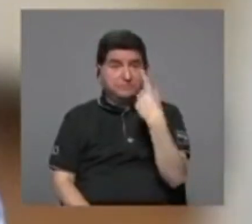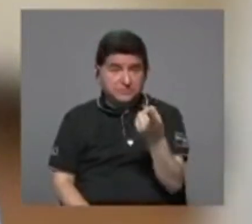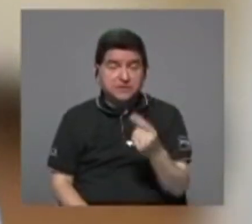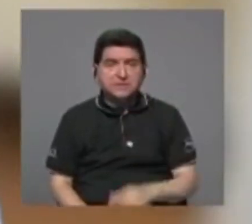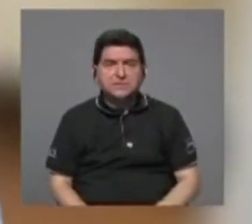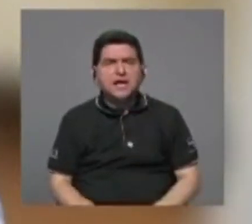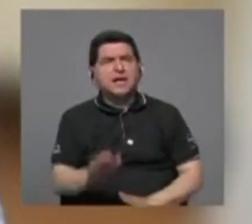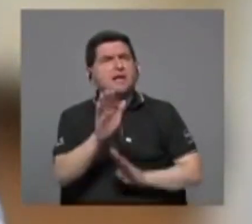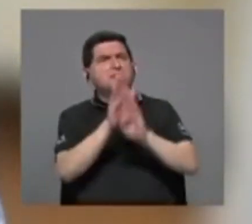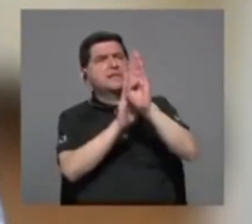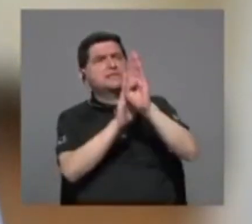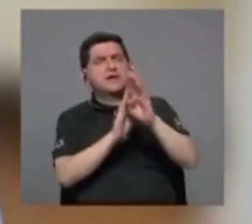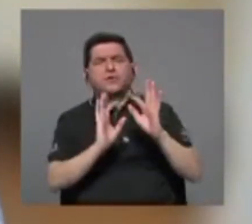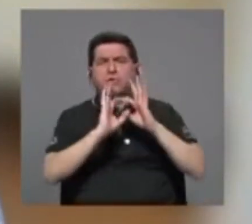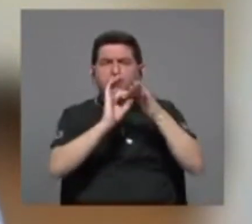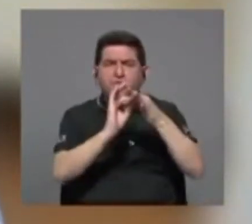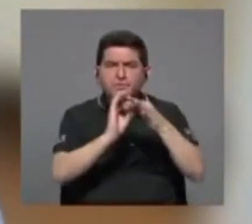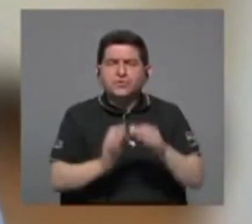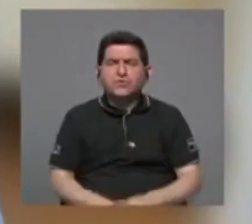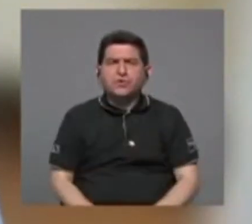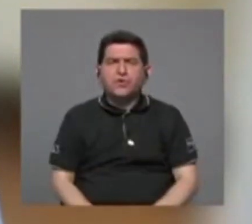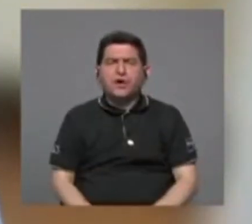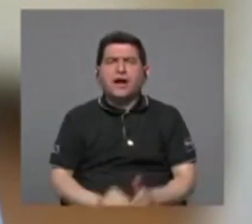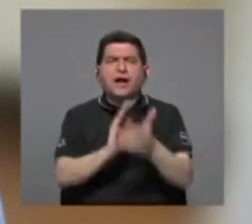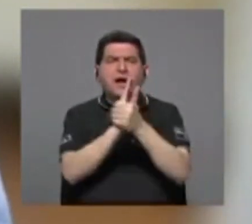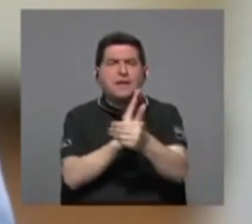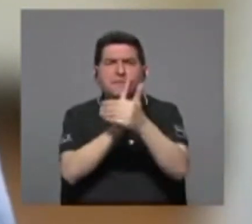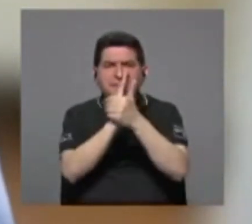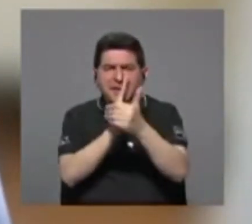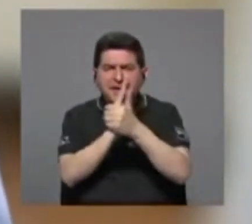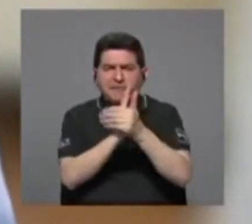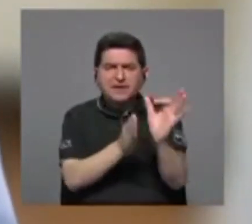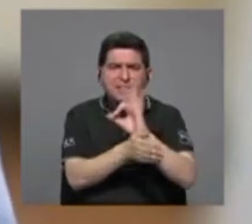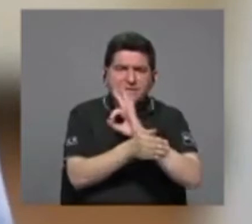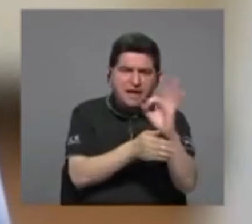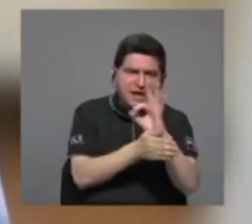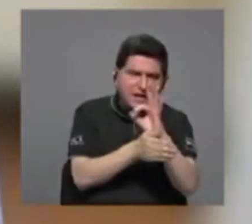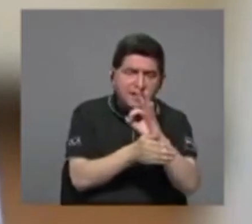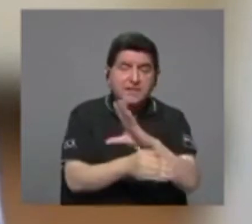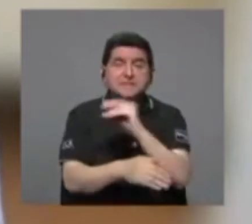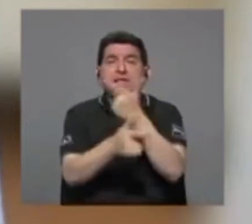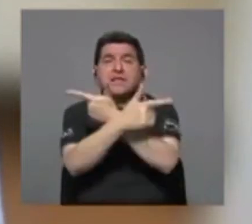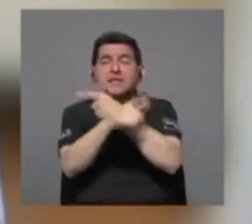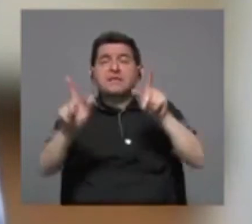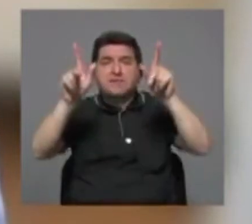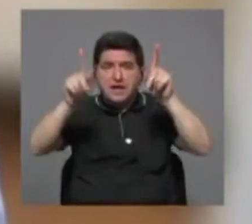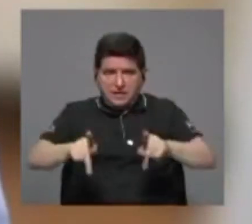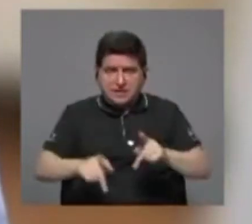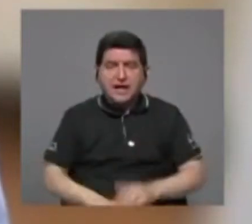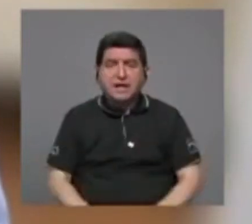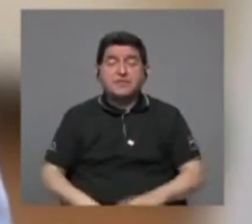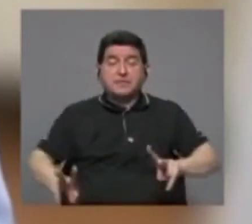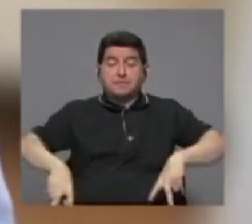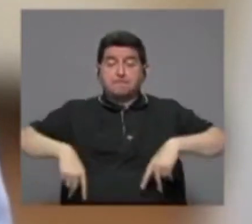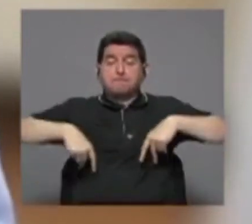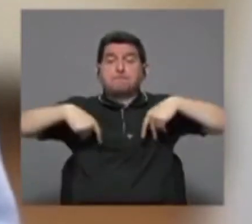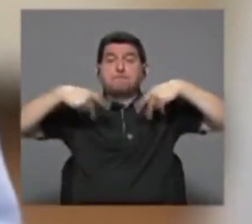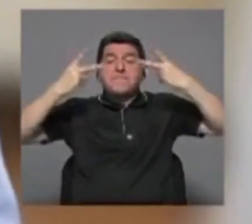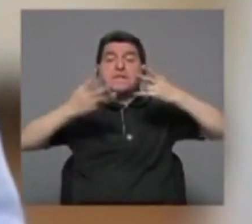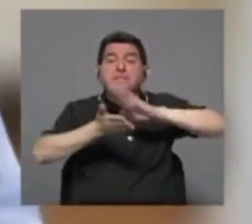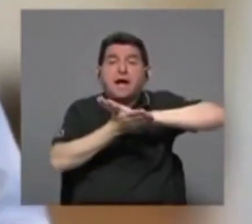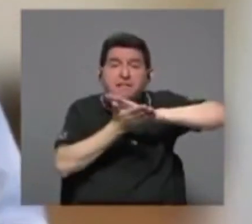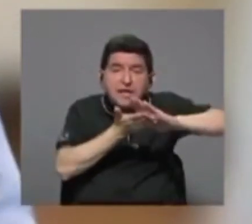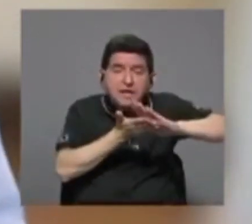el desarrollo es a propósito de la generación de capacidades, de funcionalidades y libertades de las personas para vivir una vida